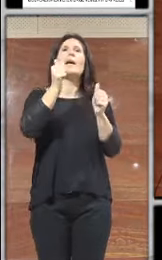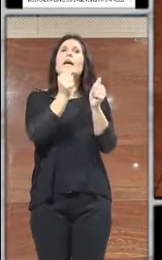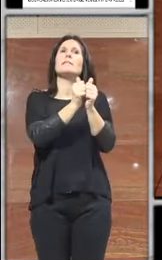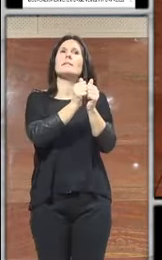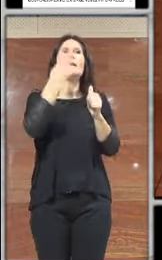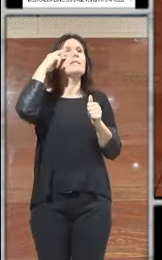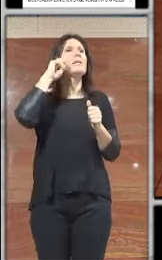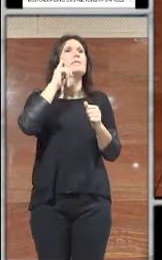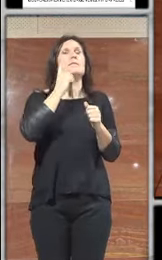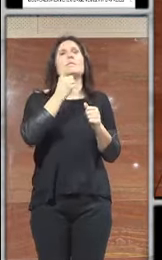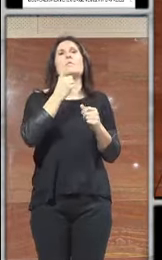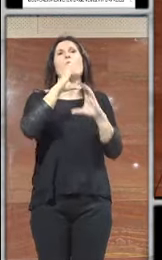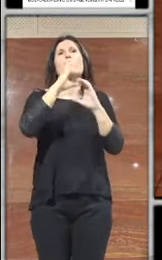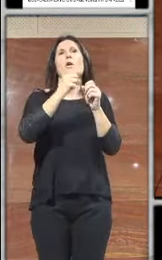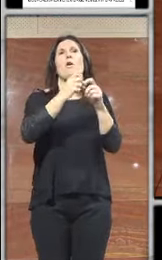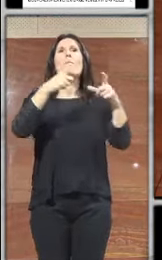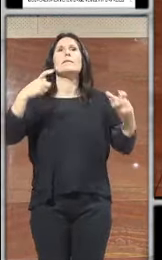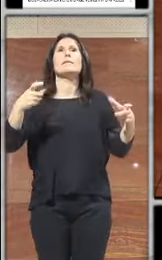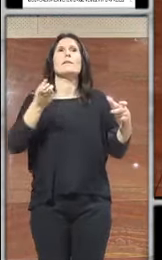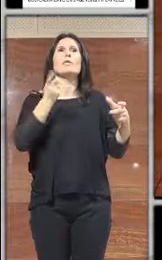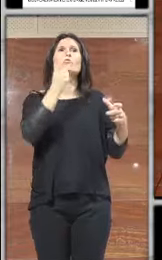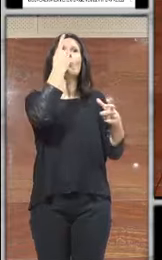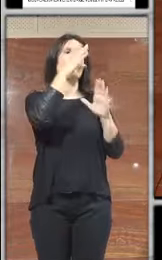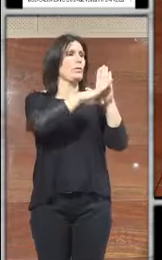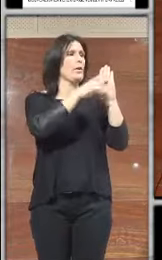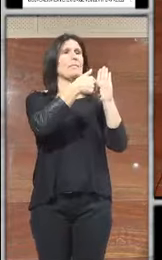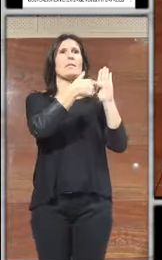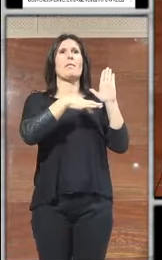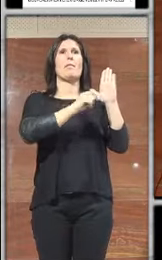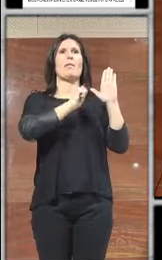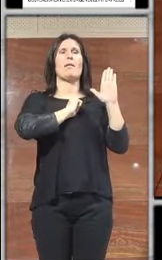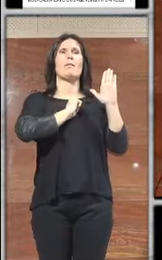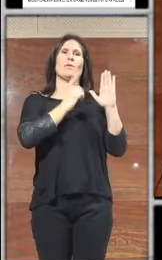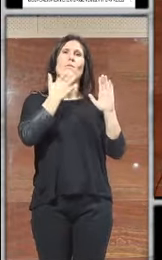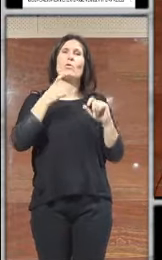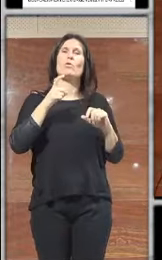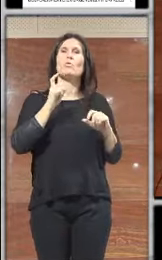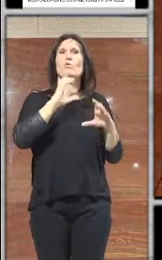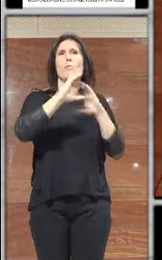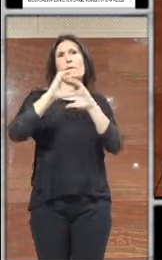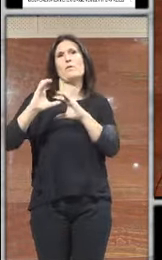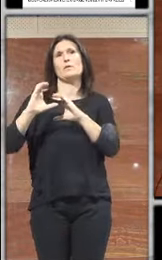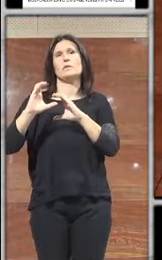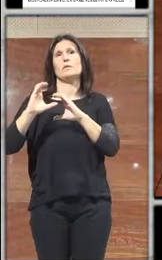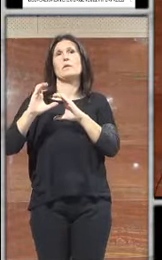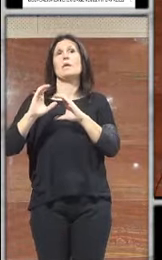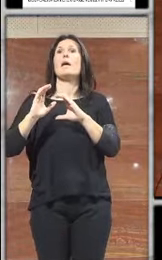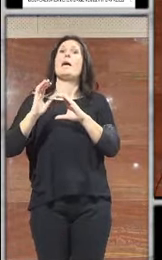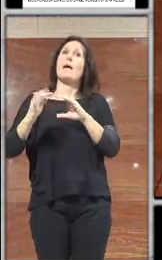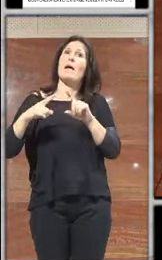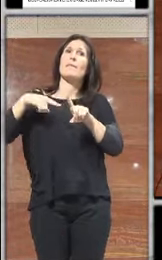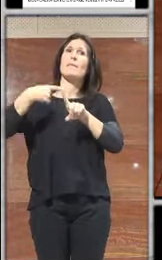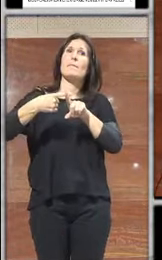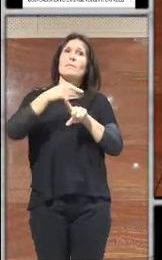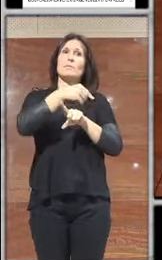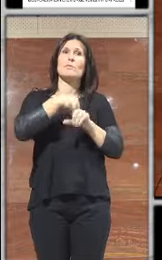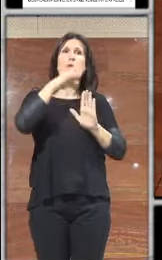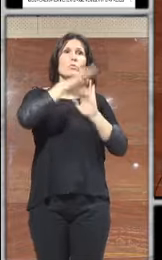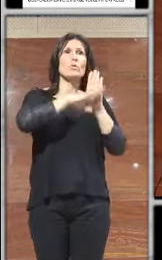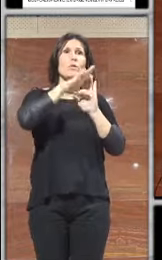comunicación aumentativa es ya no solo tengo un programa que me permite tener comunicadores, sino que habrá que darle una vuelta a estos